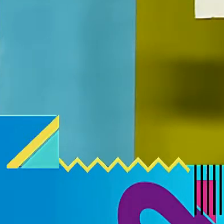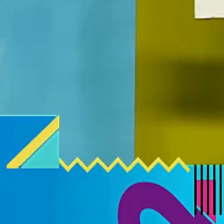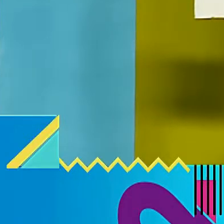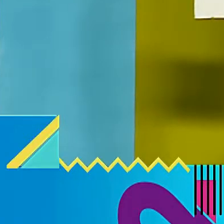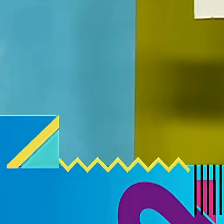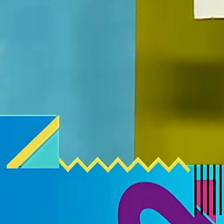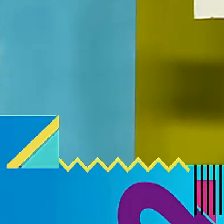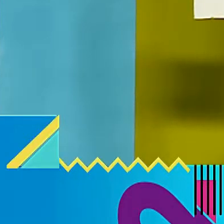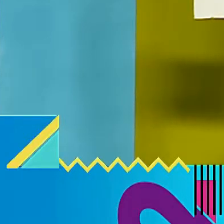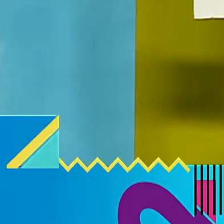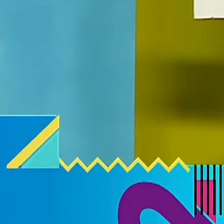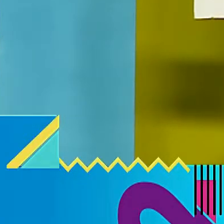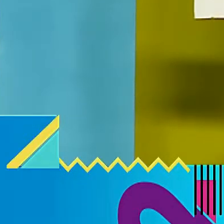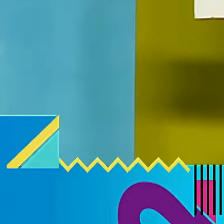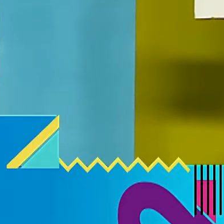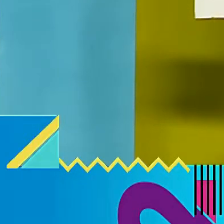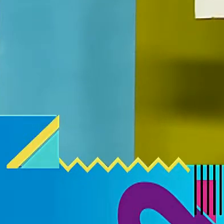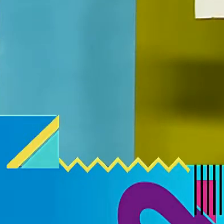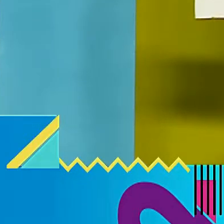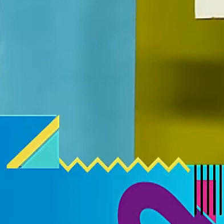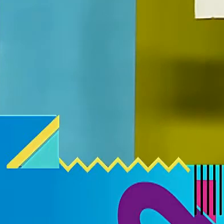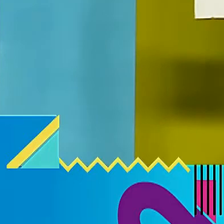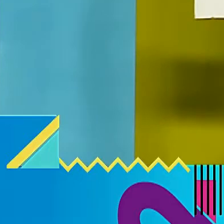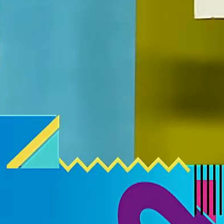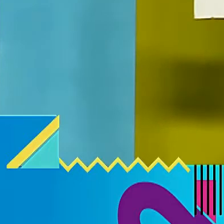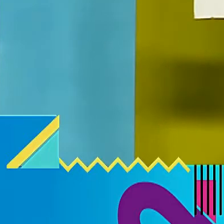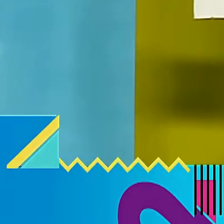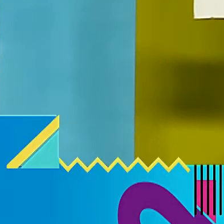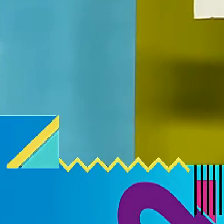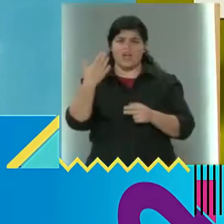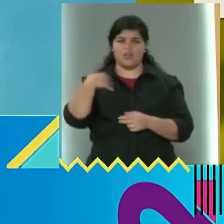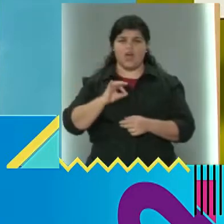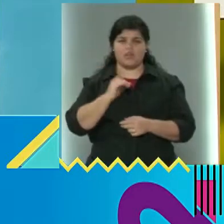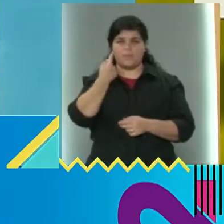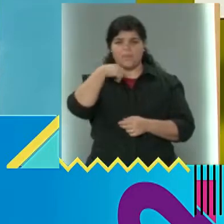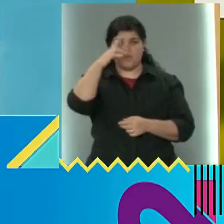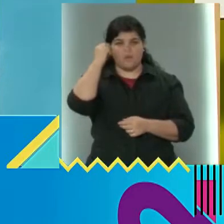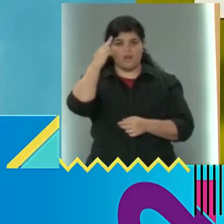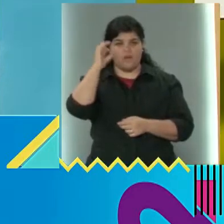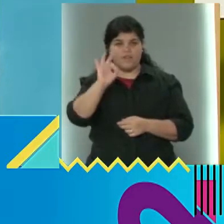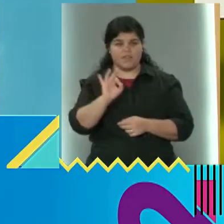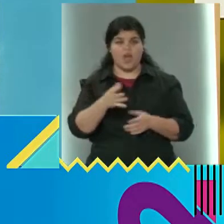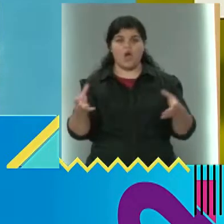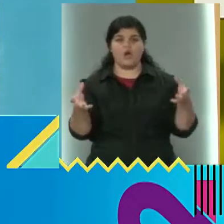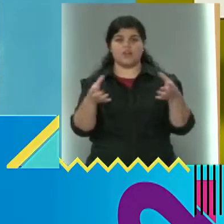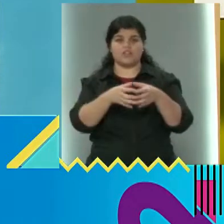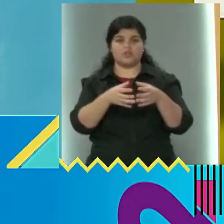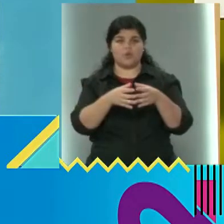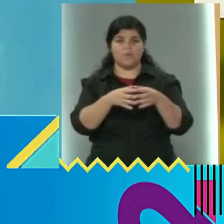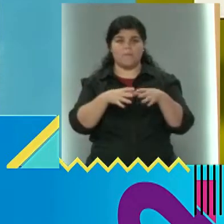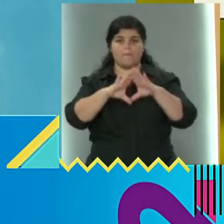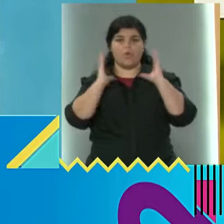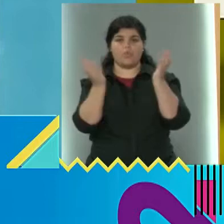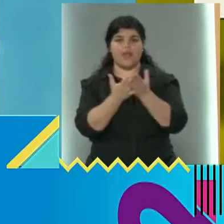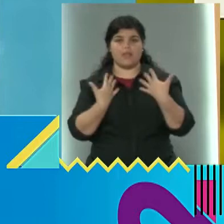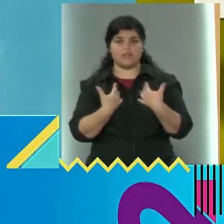el 17 de mayo. Hace muchos años, en 1990, la Organización Mundial de la Salud eliminó la homosexualidad